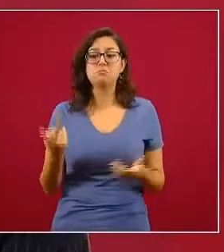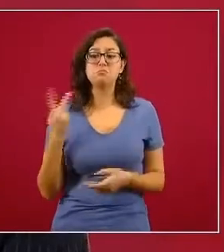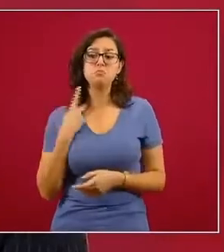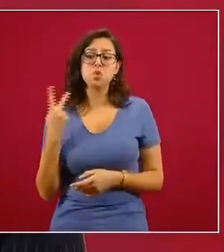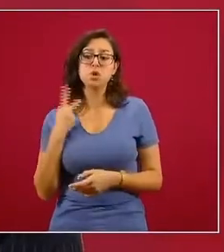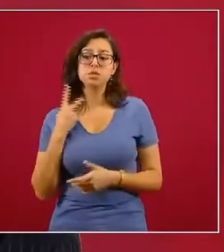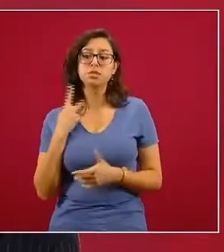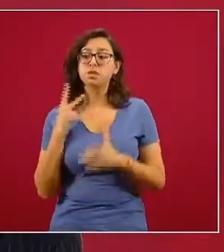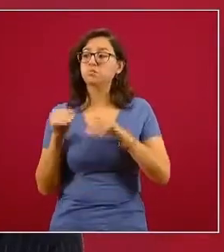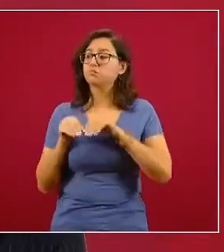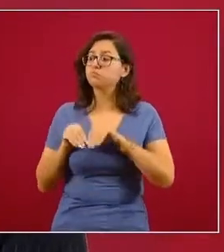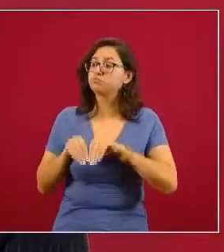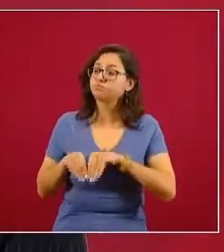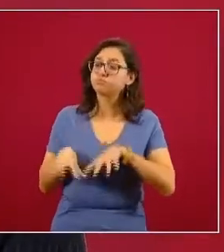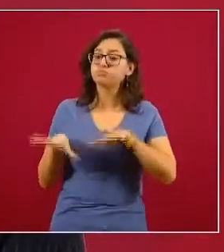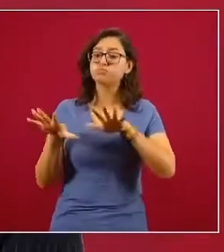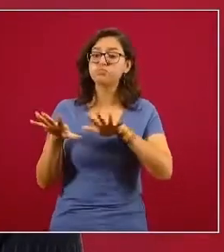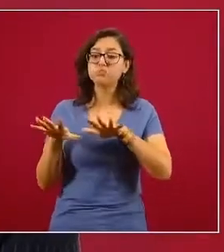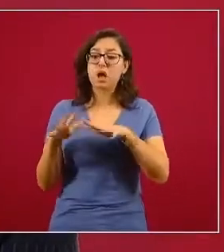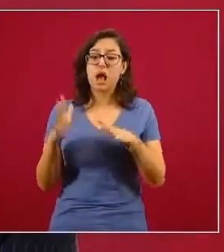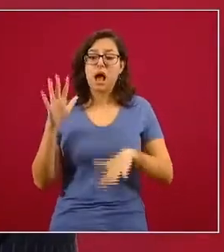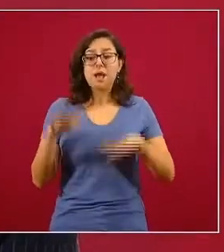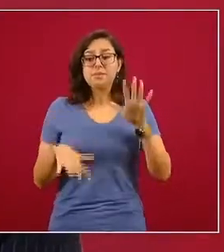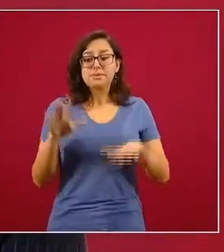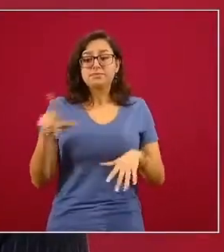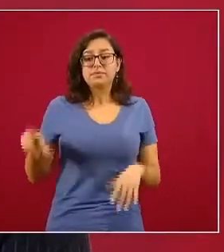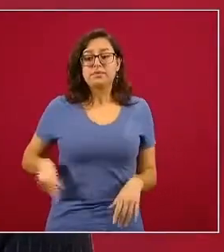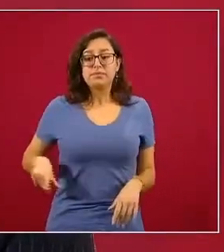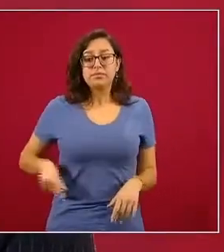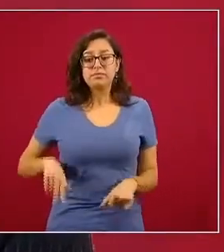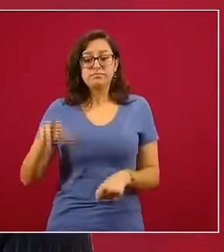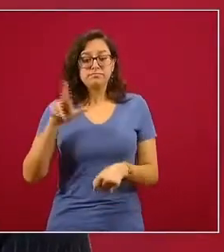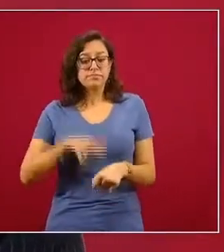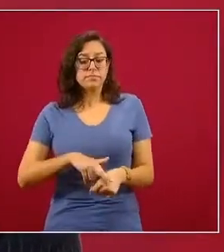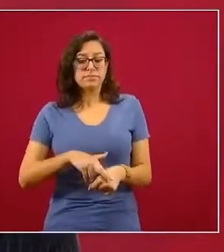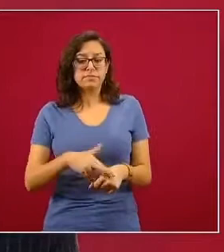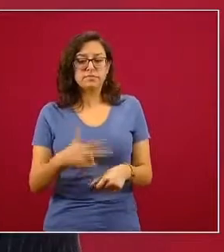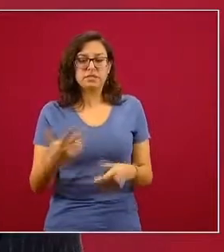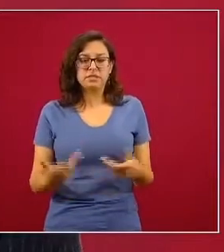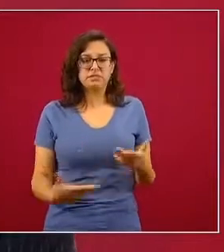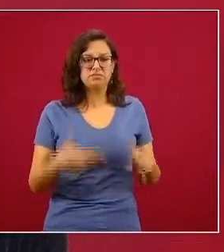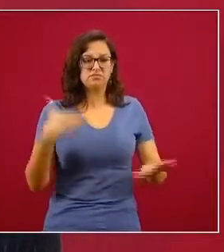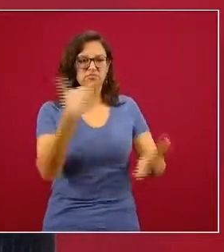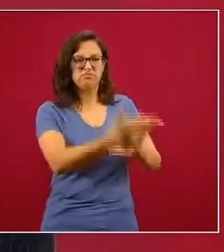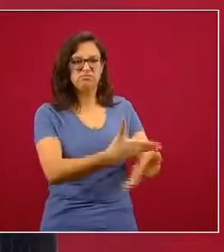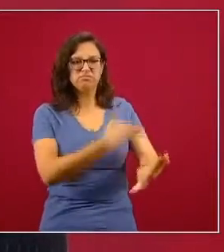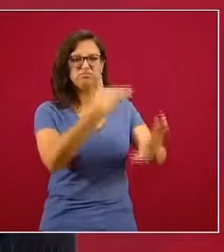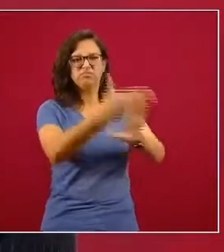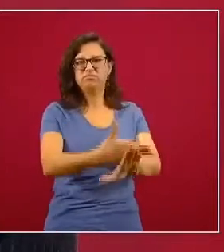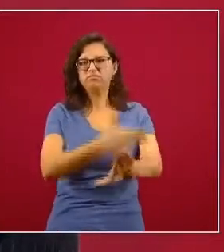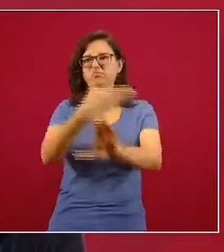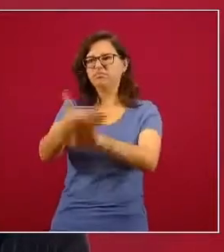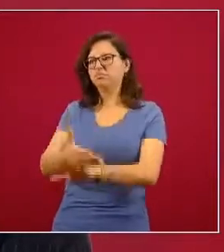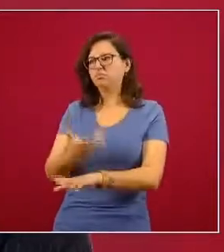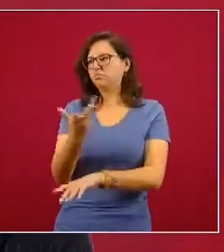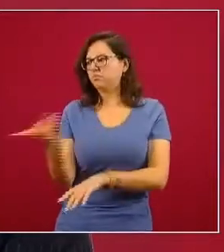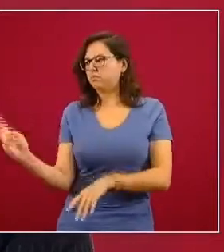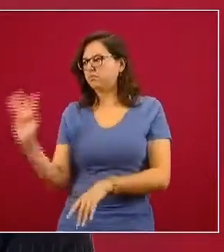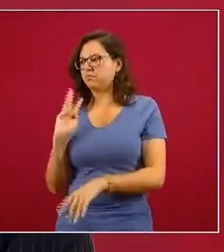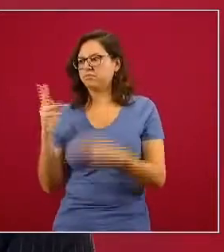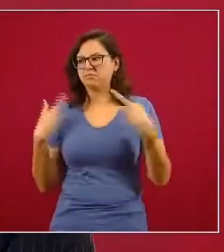política, a veces los gobernadores sufrían embates de la opinión pública o de los medios,